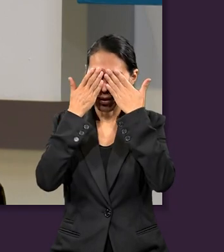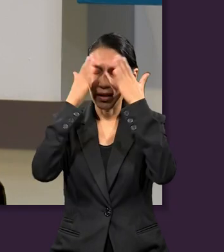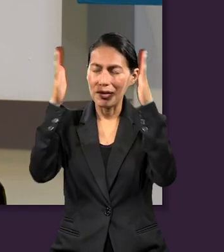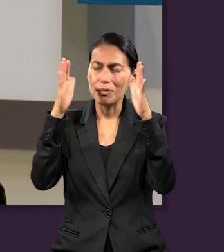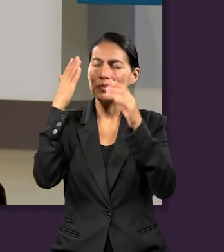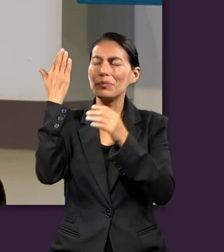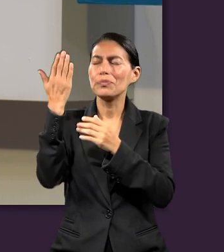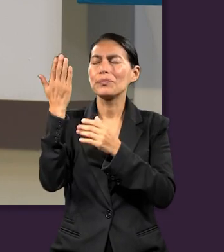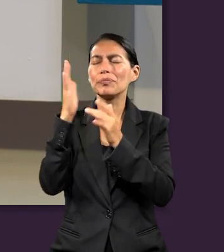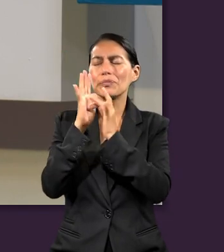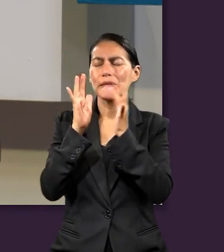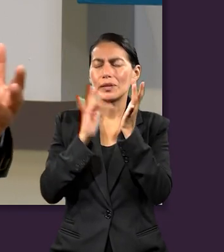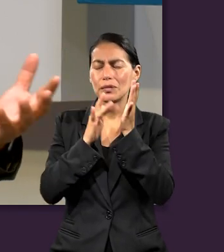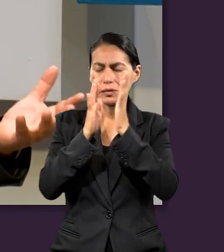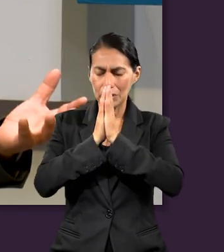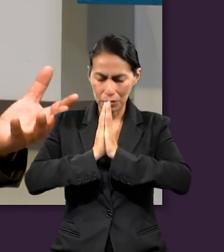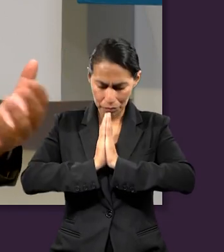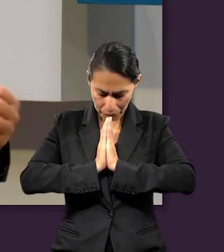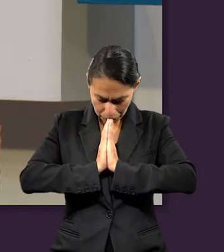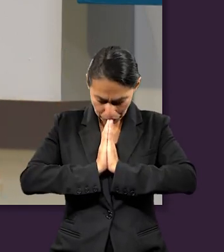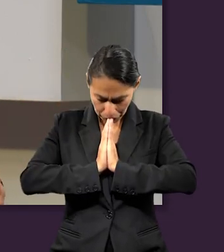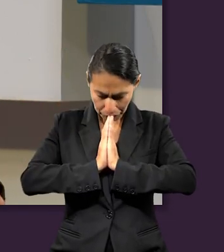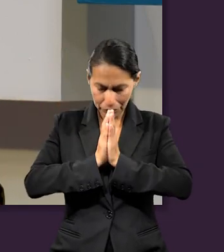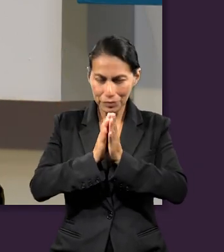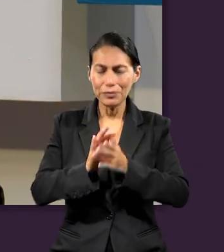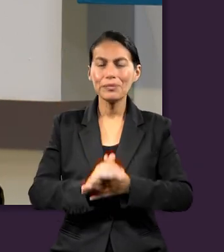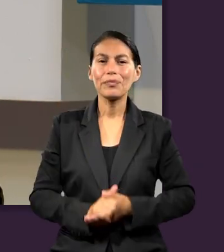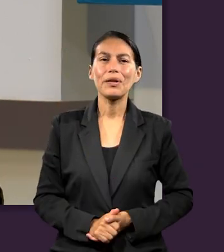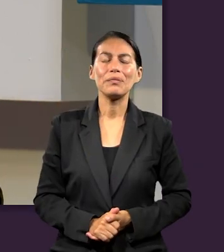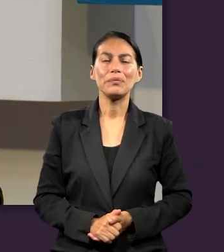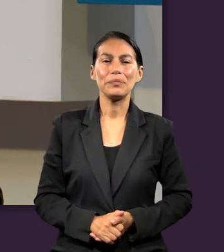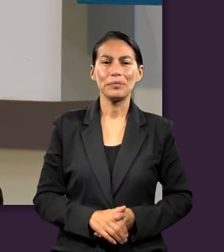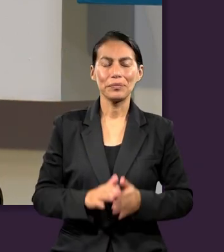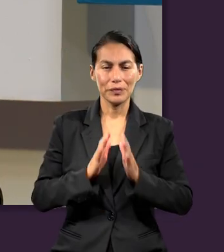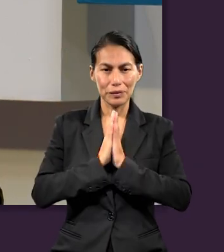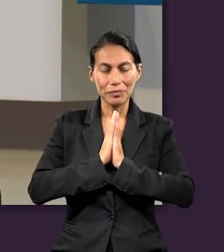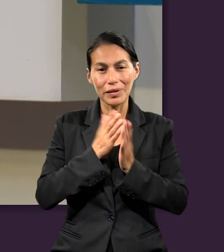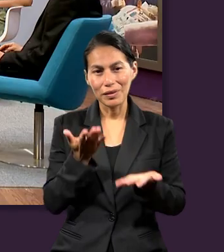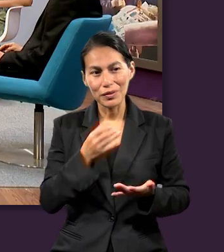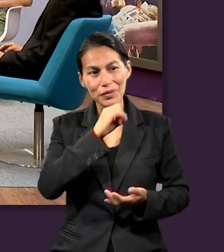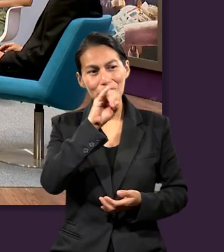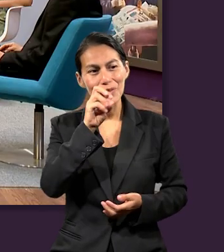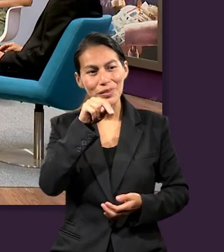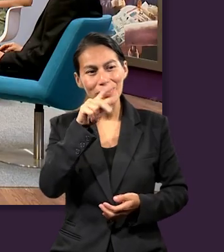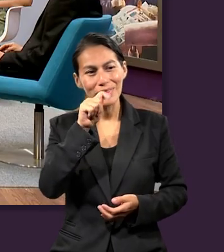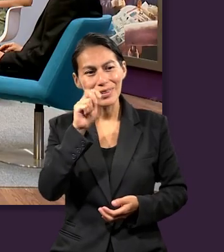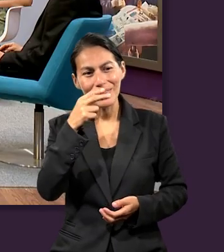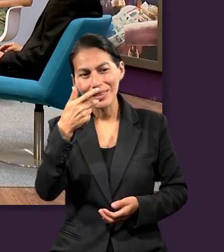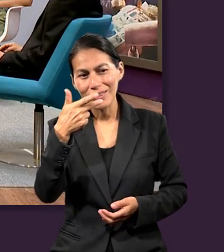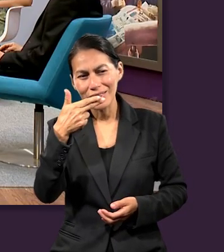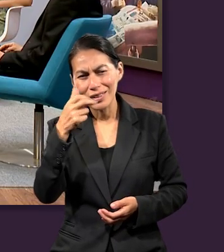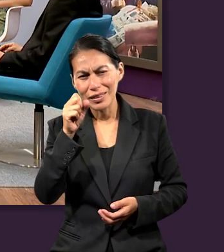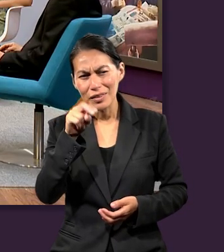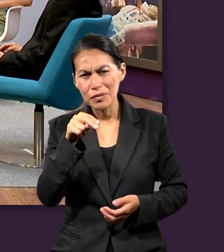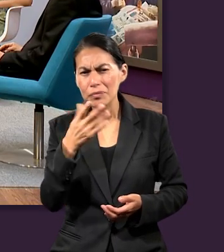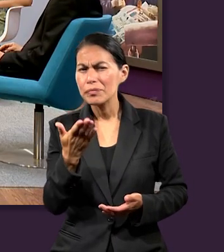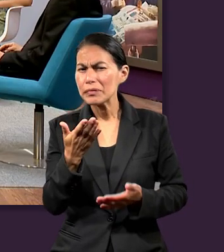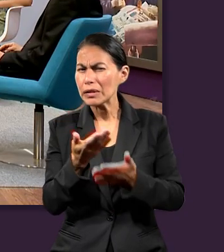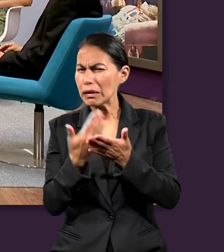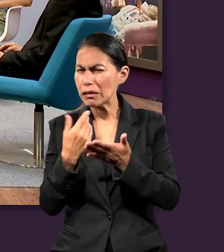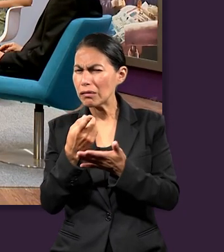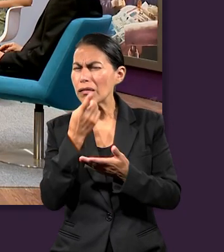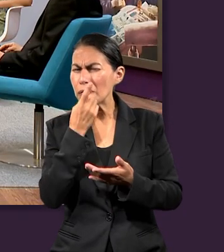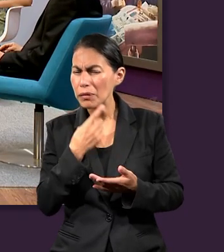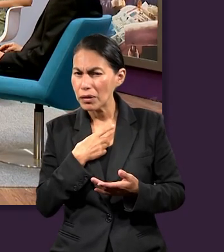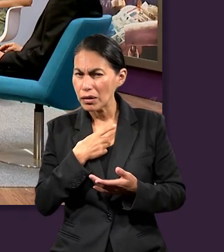Jonathan antes de entrar directamente a la materia de este estudio ustedes son directivos del ministerio